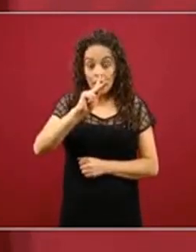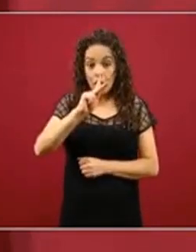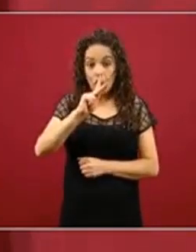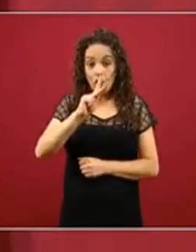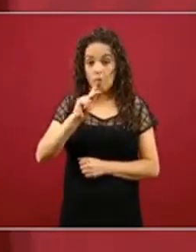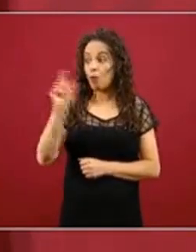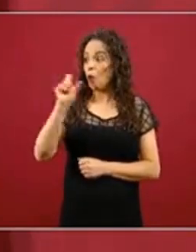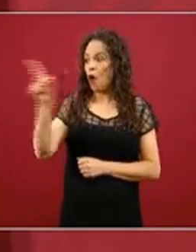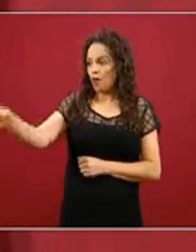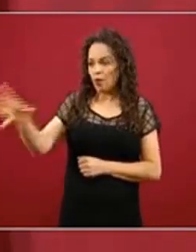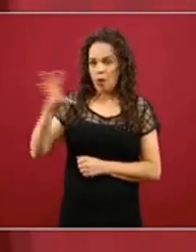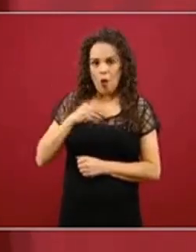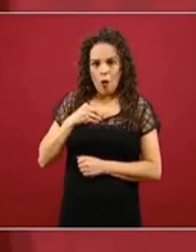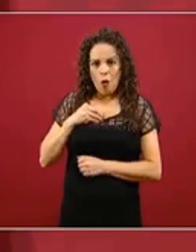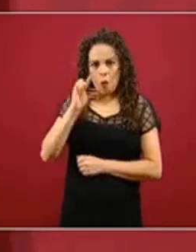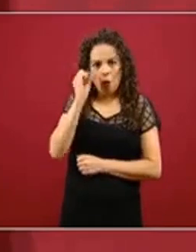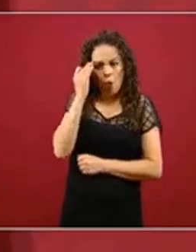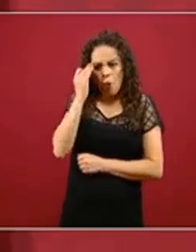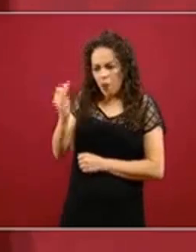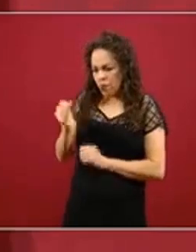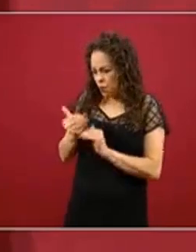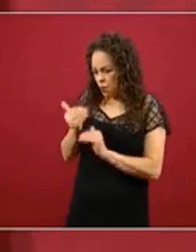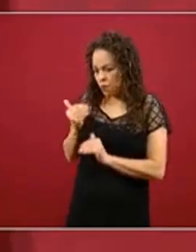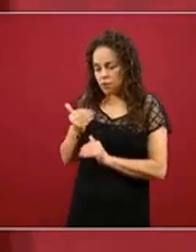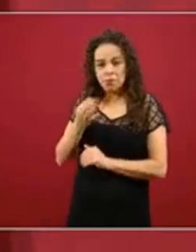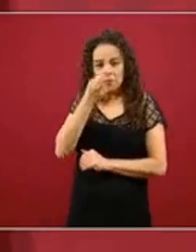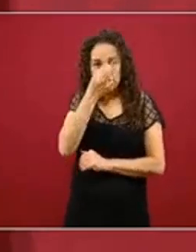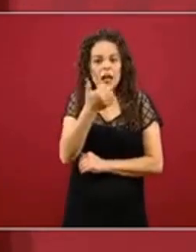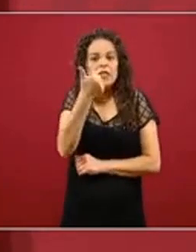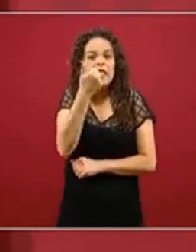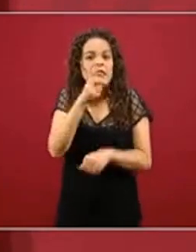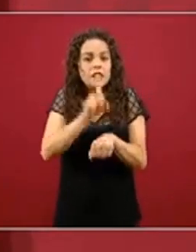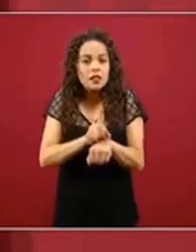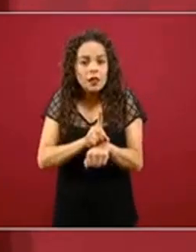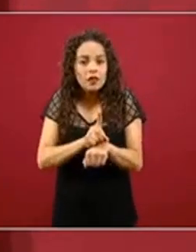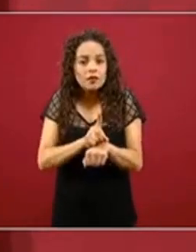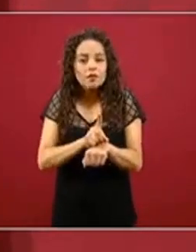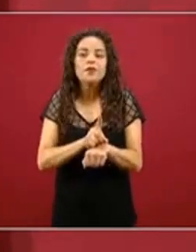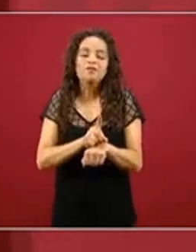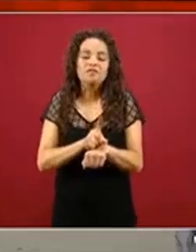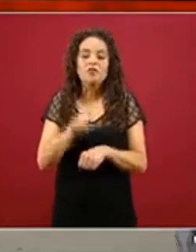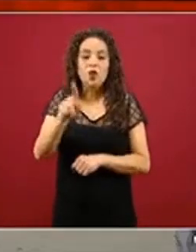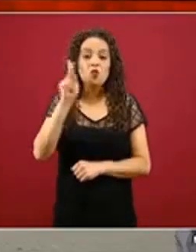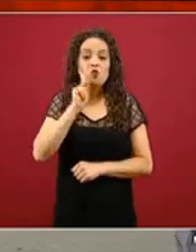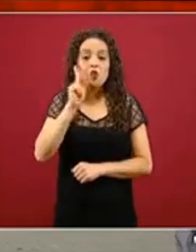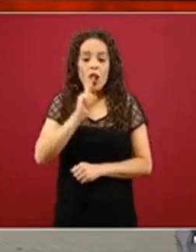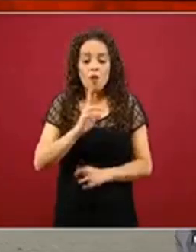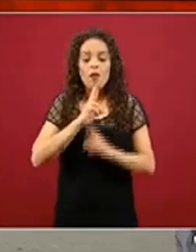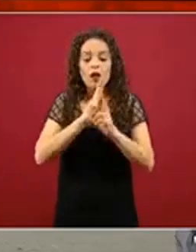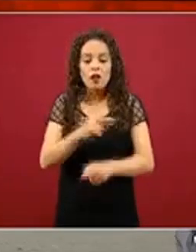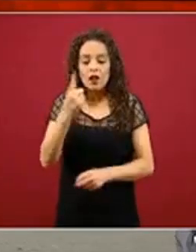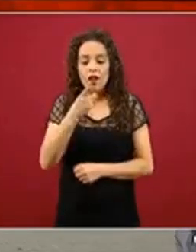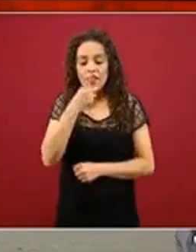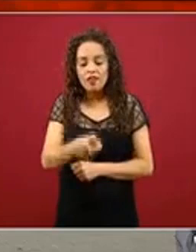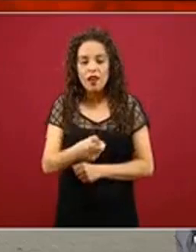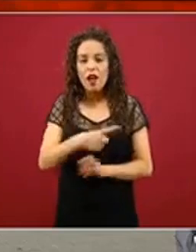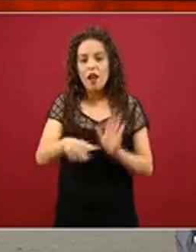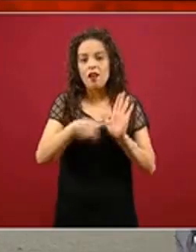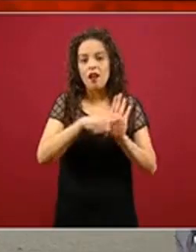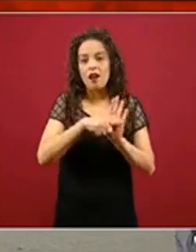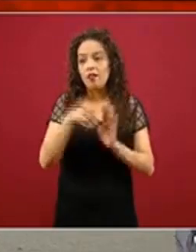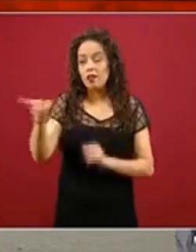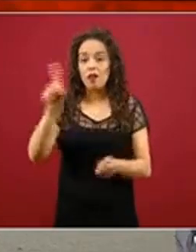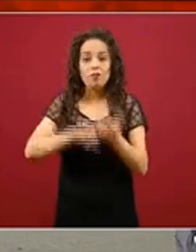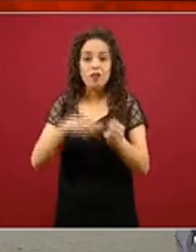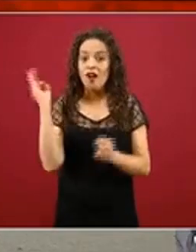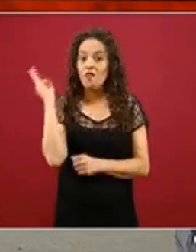cerca, menos de 6 días, lo más probable es que la prueba salga falsamente negativa. Entonces, lo que es prioritario